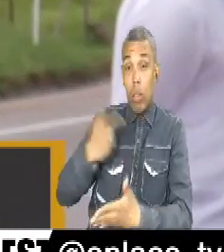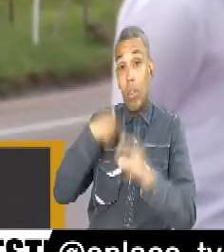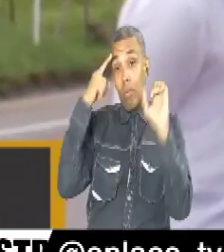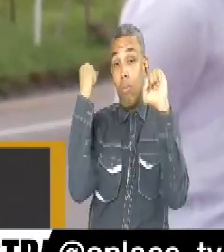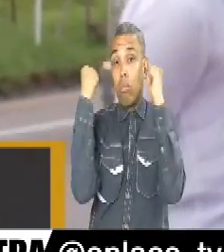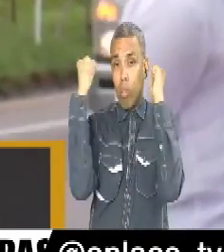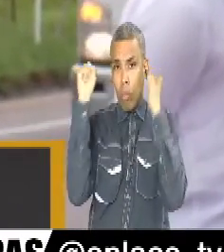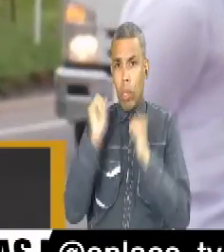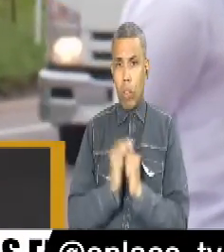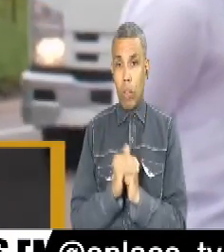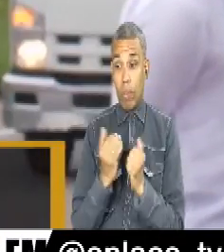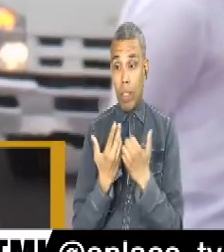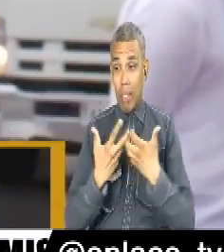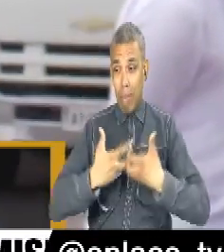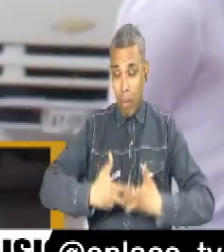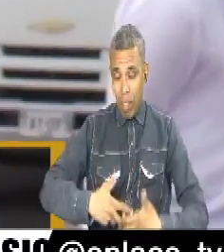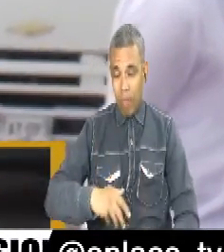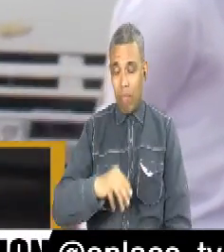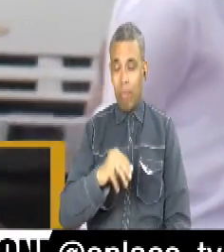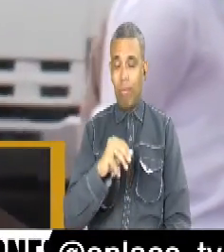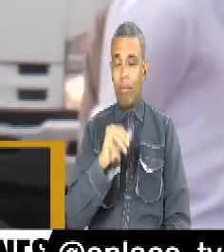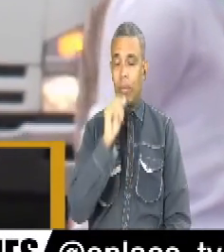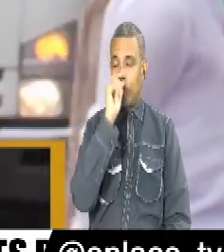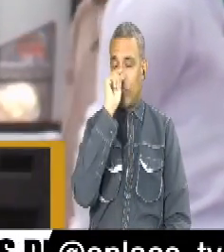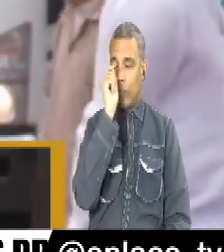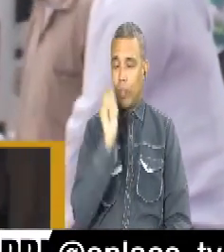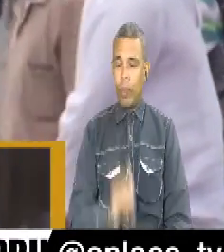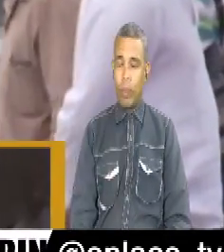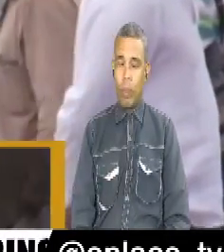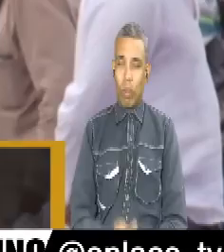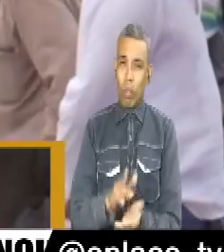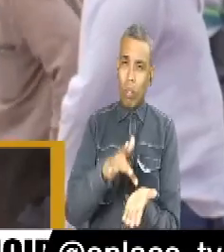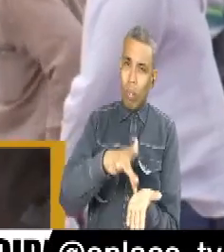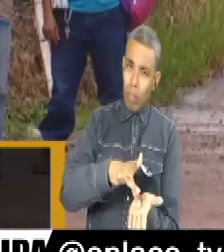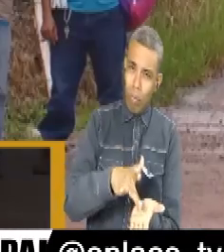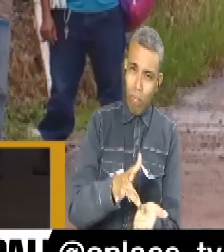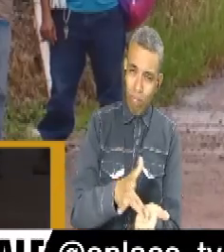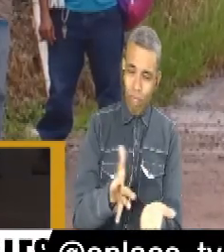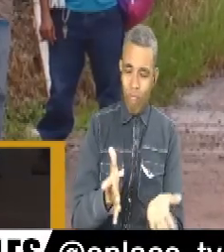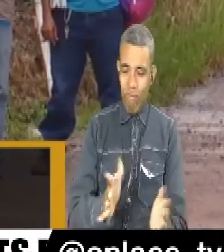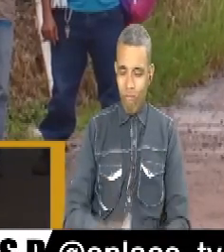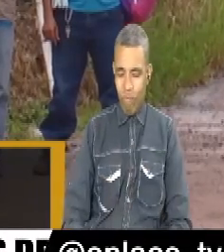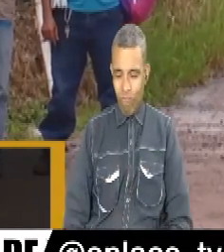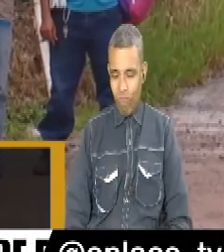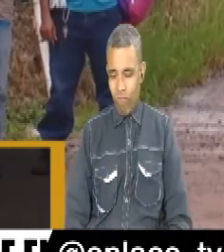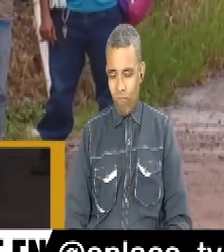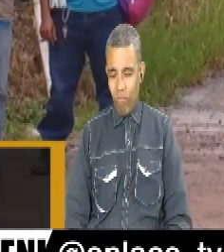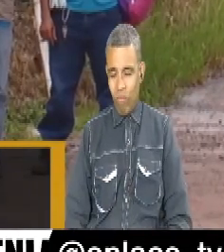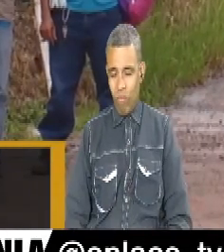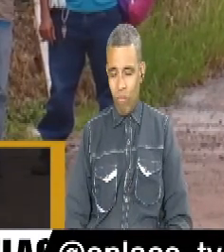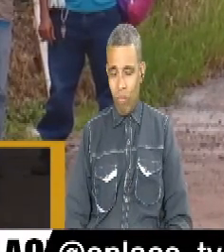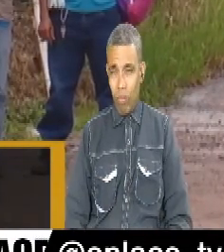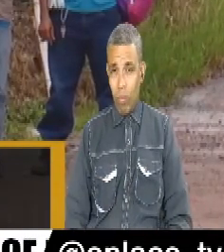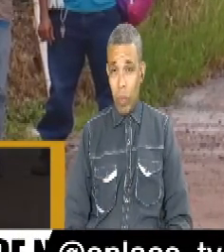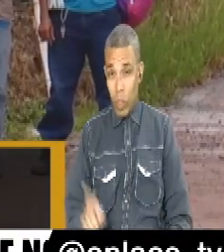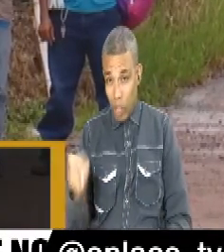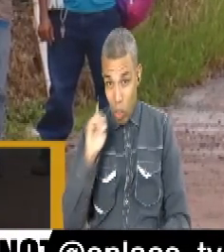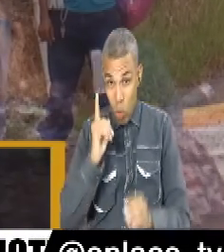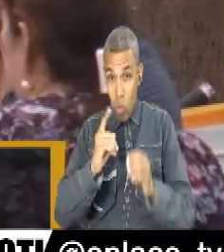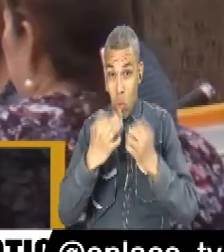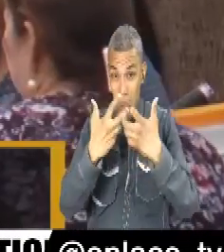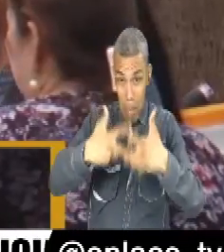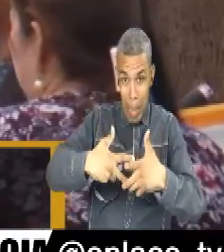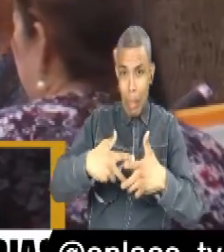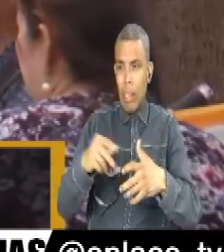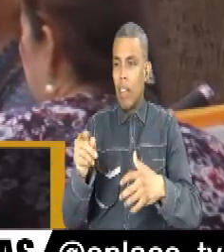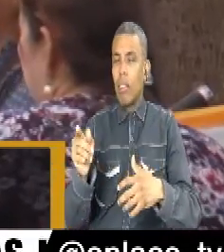optado aquí en Barranca con unos subcontratistas que por demás no tienen con qué hacer las